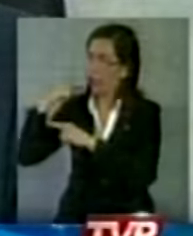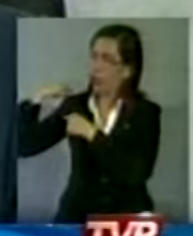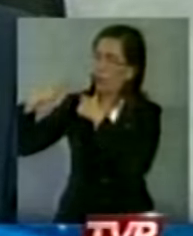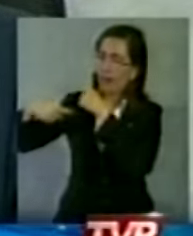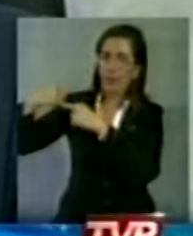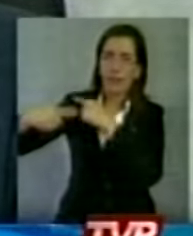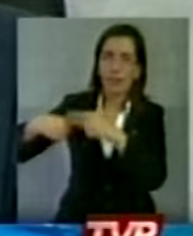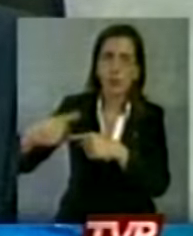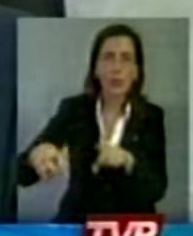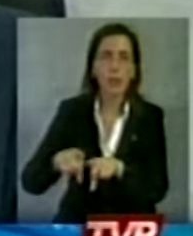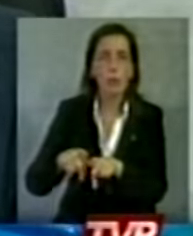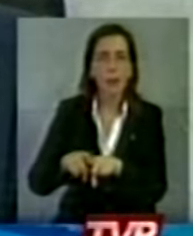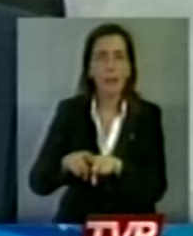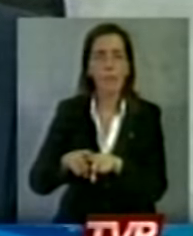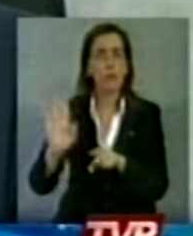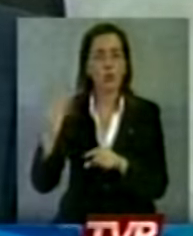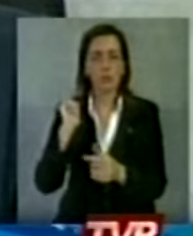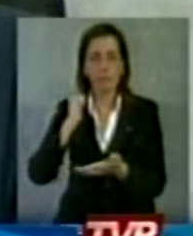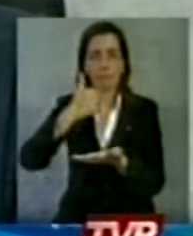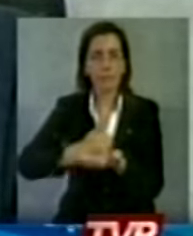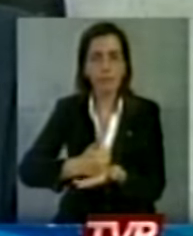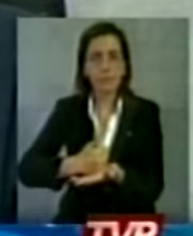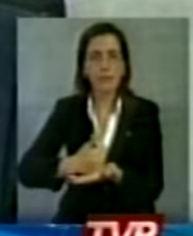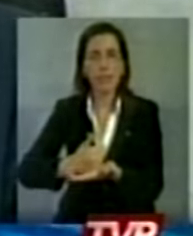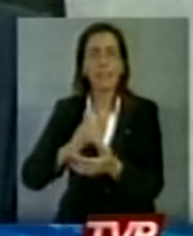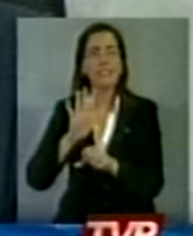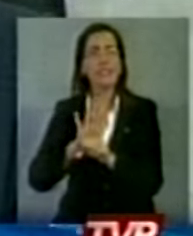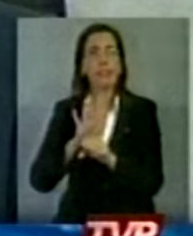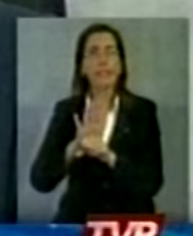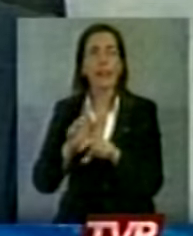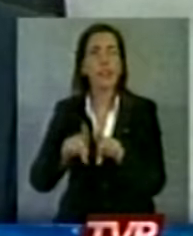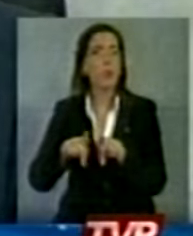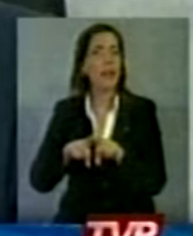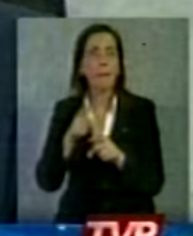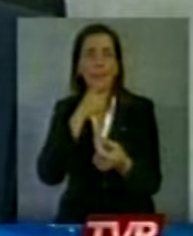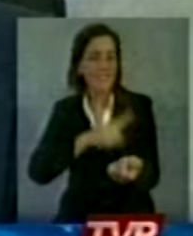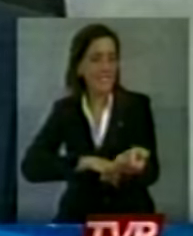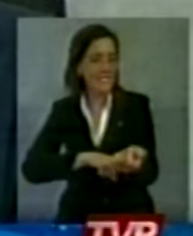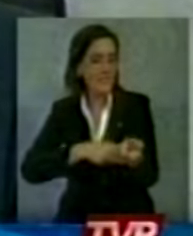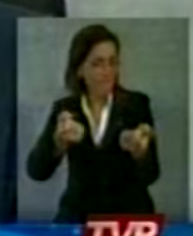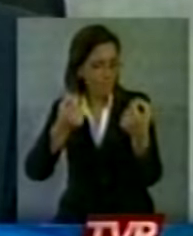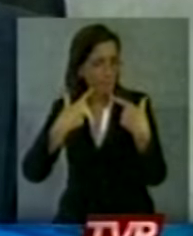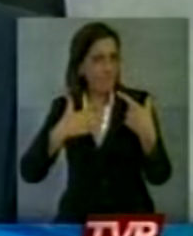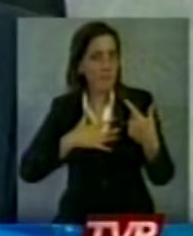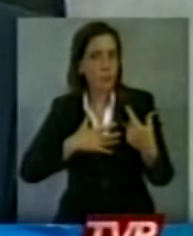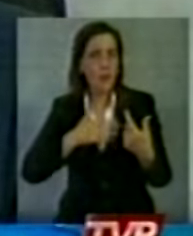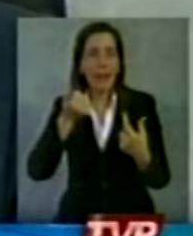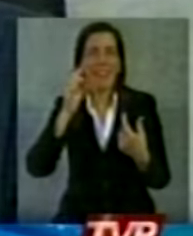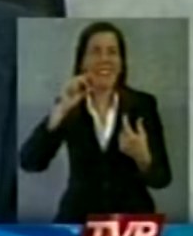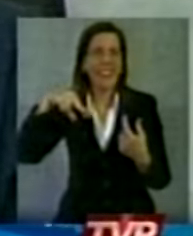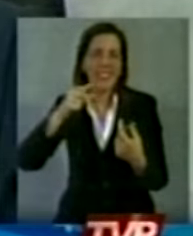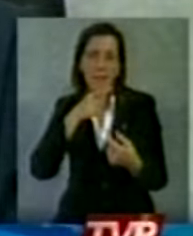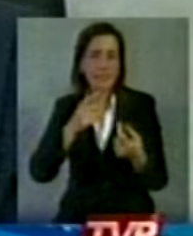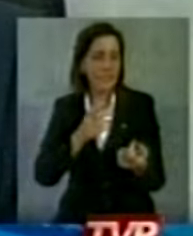y protagonistas de una matriz genética que nos impulsa y